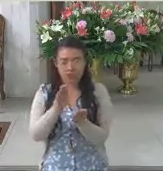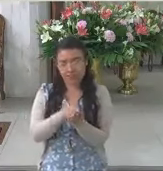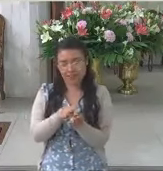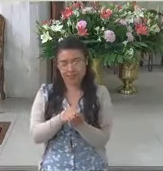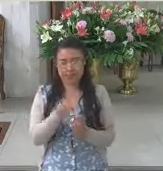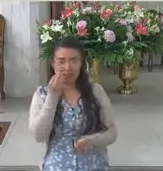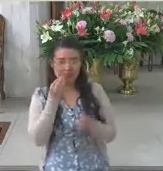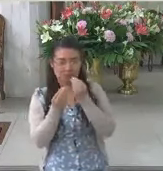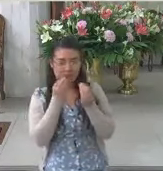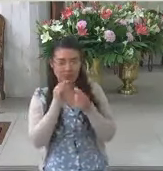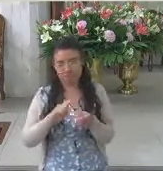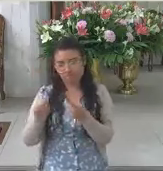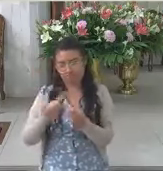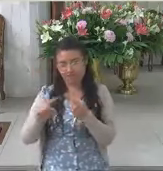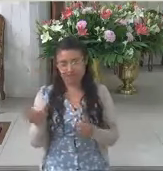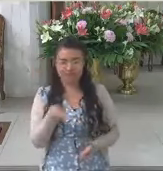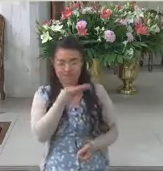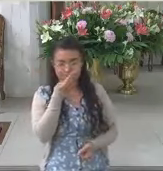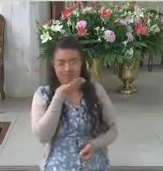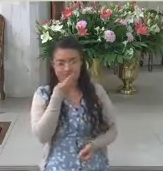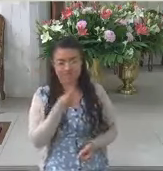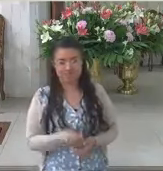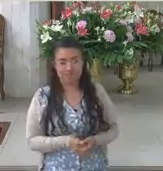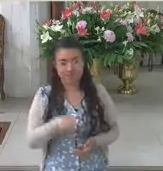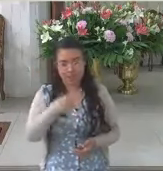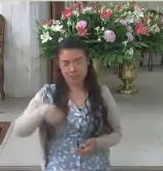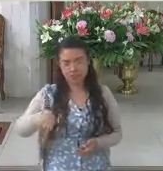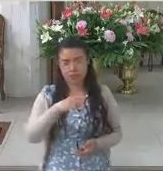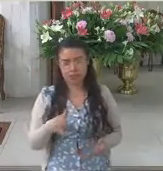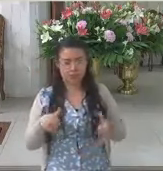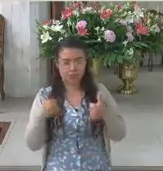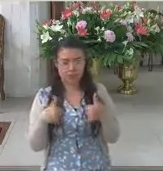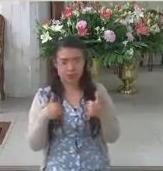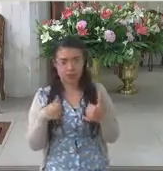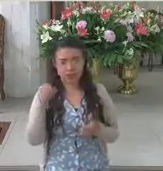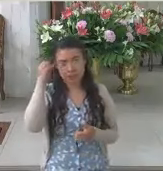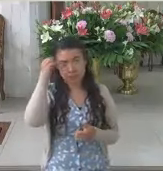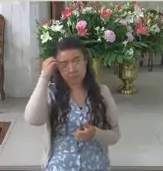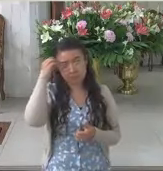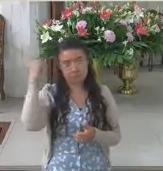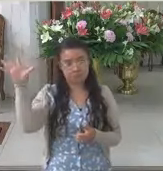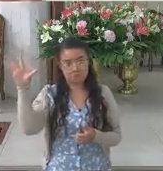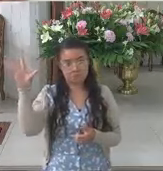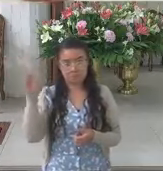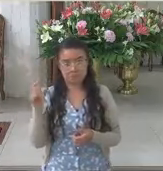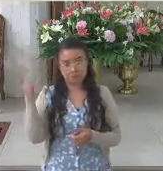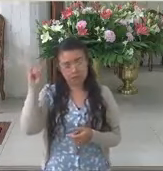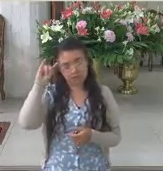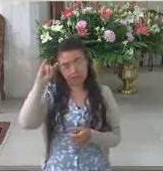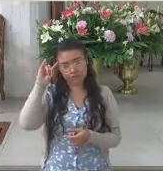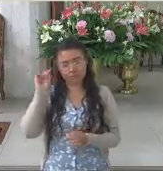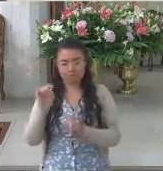cosas a estos muchachos se les olvidó lo que hicieron esa noche pero al no se